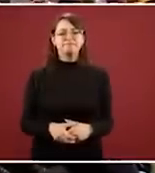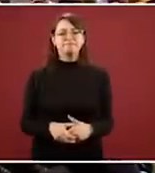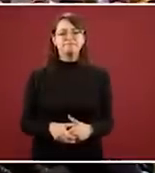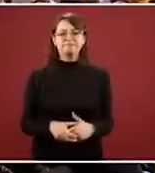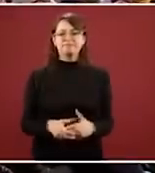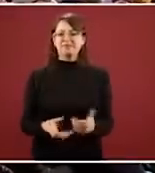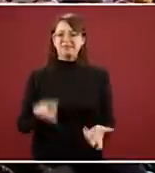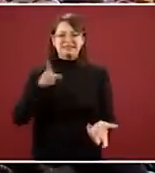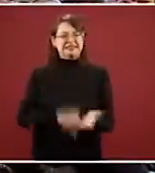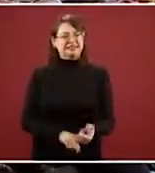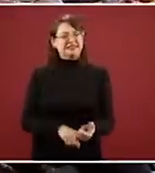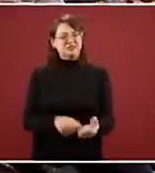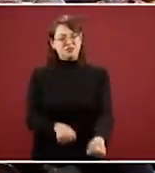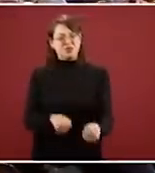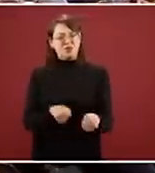arraigó bastante.